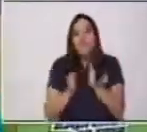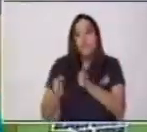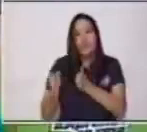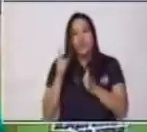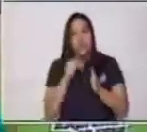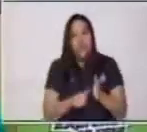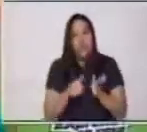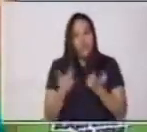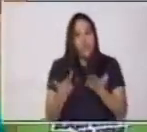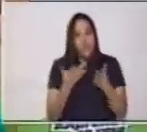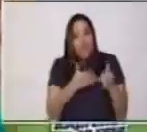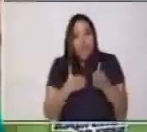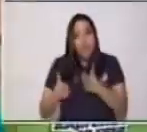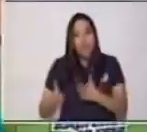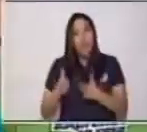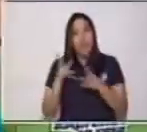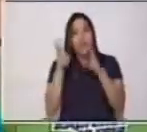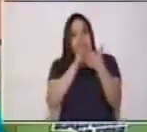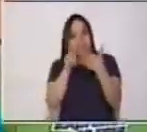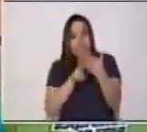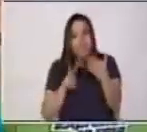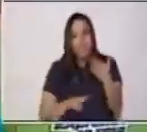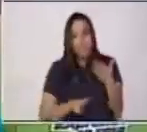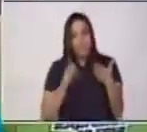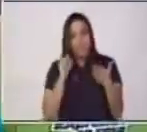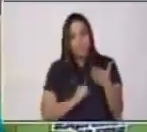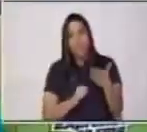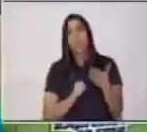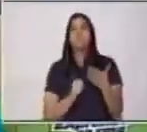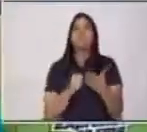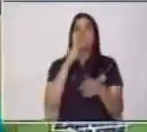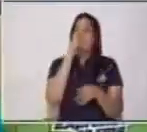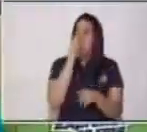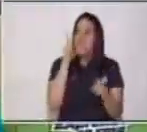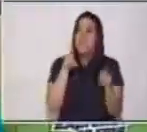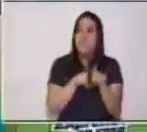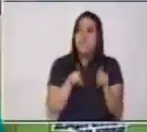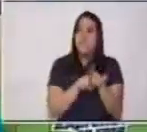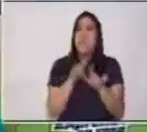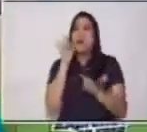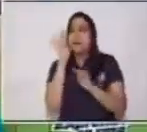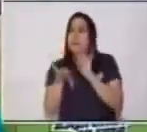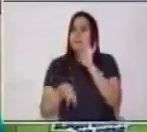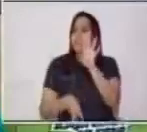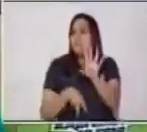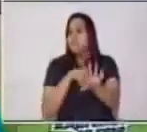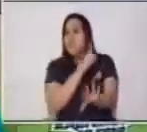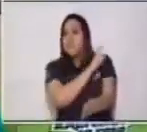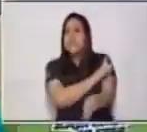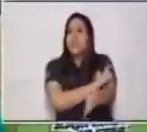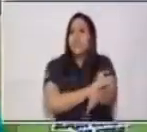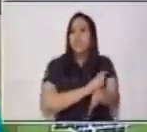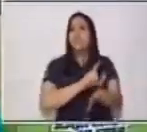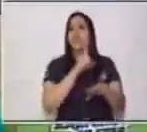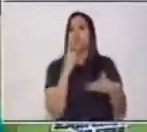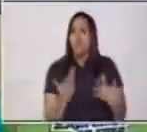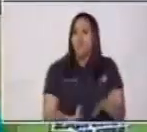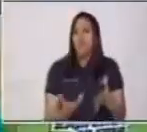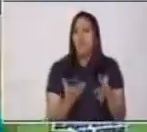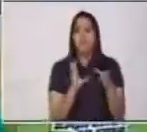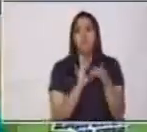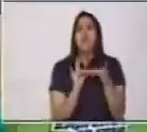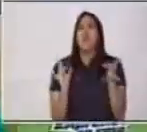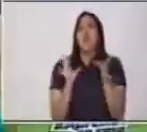orden lógico y temporal en ese texto. Muchas veces también en algunos cuentos pues nos cuentan, valga la